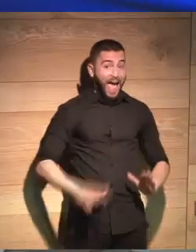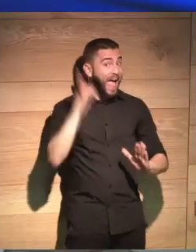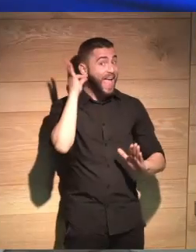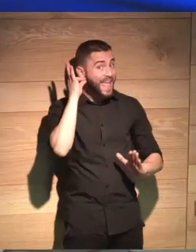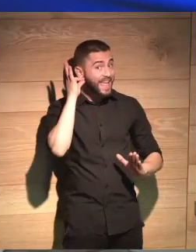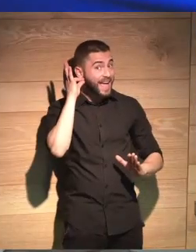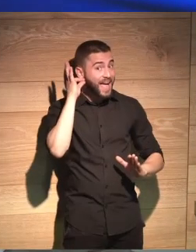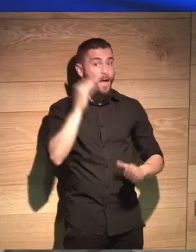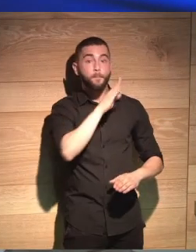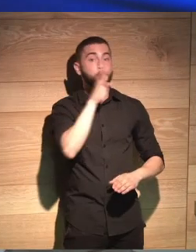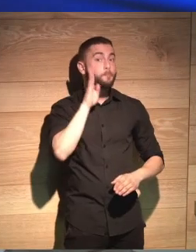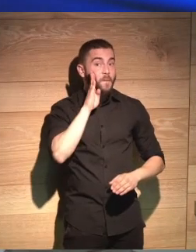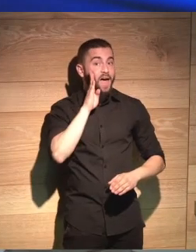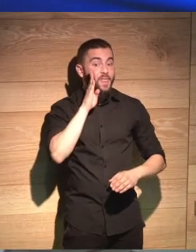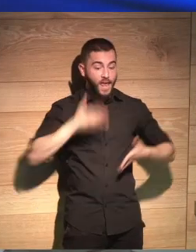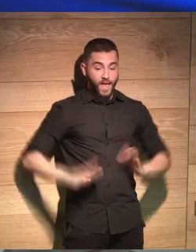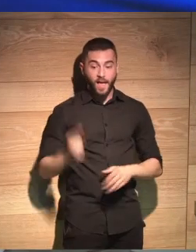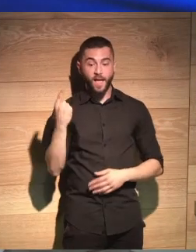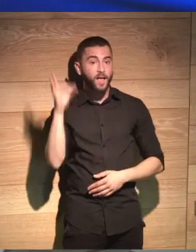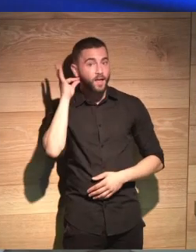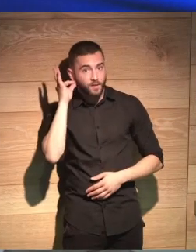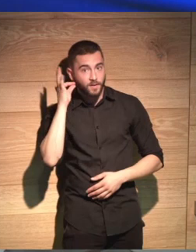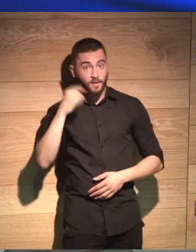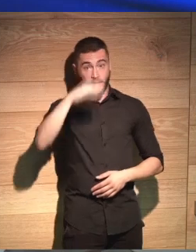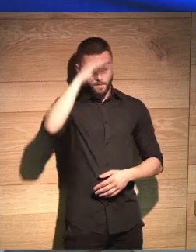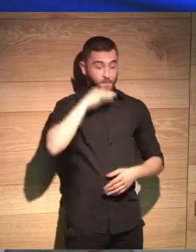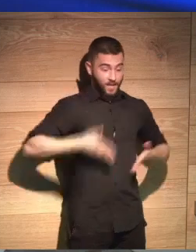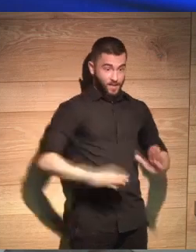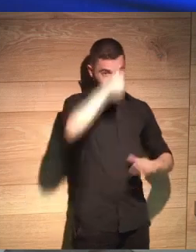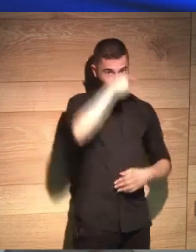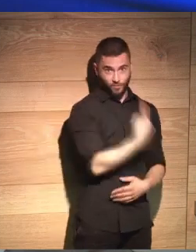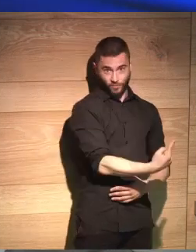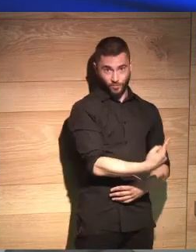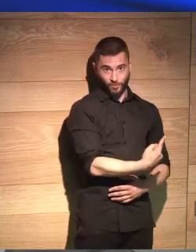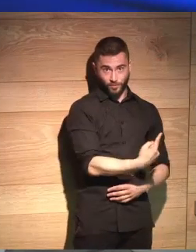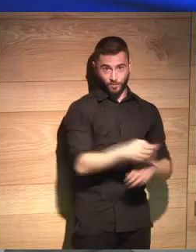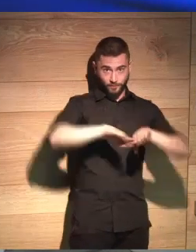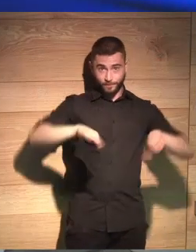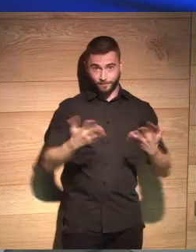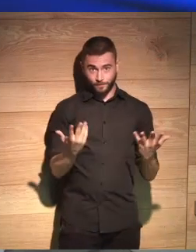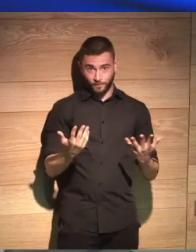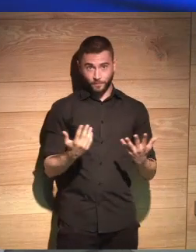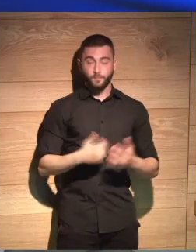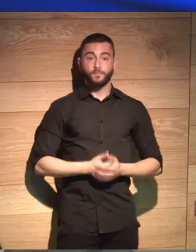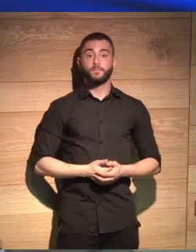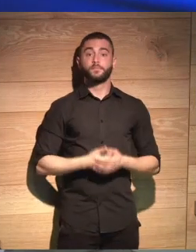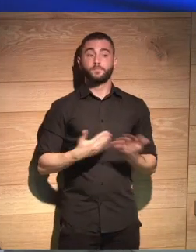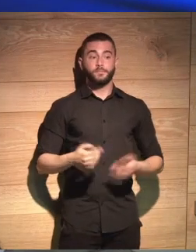madre. Y estos dos personas, padre y madre, están a punto realmente